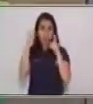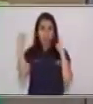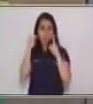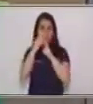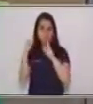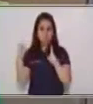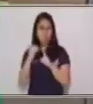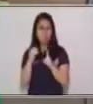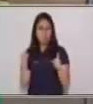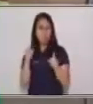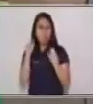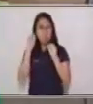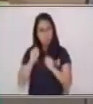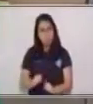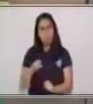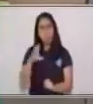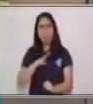¿verdad?